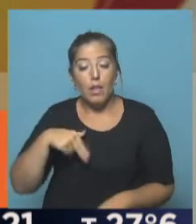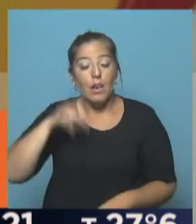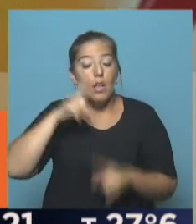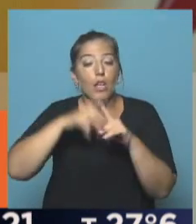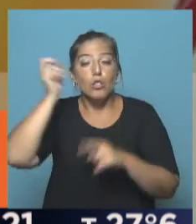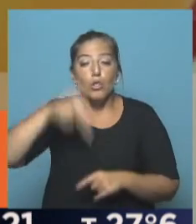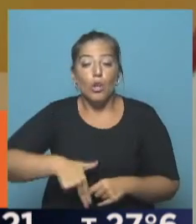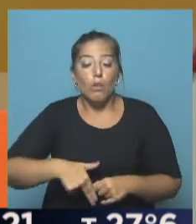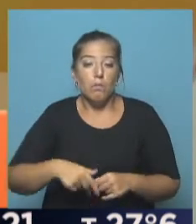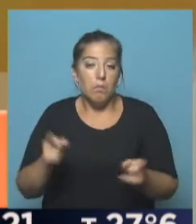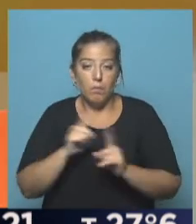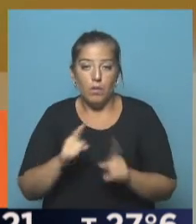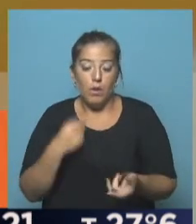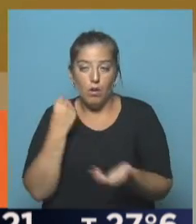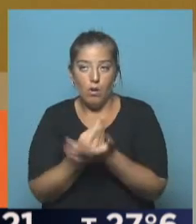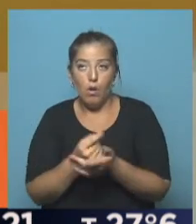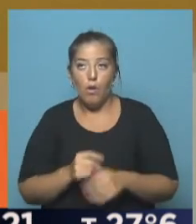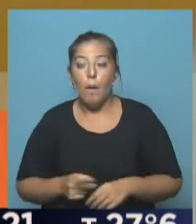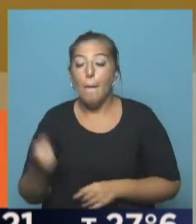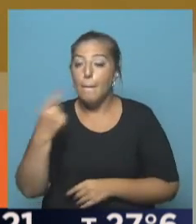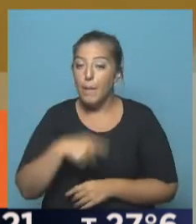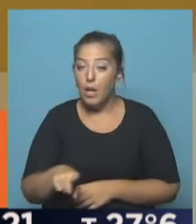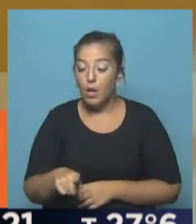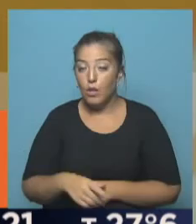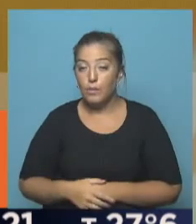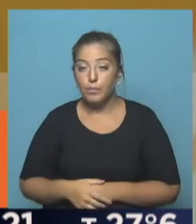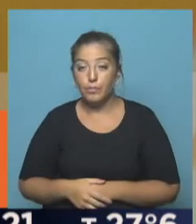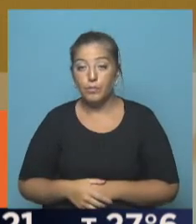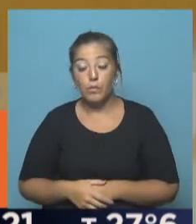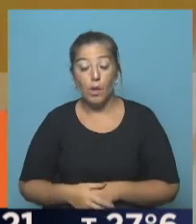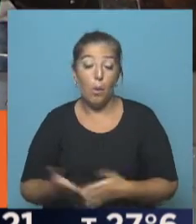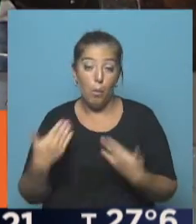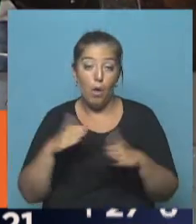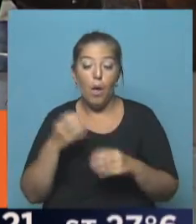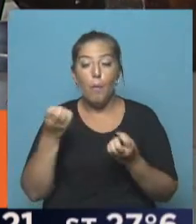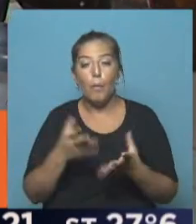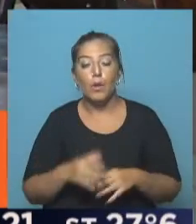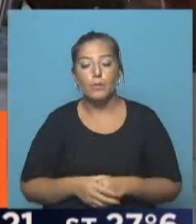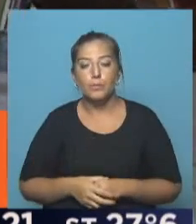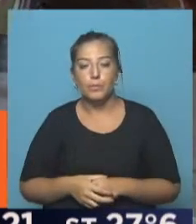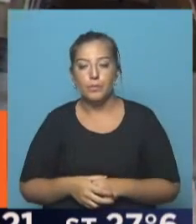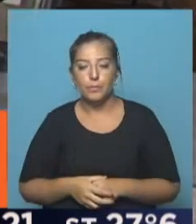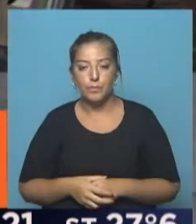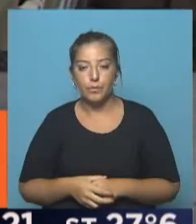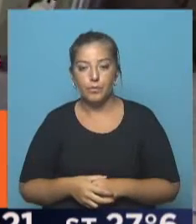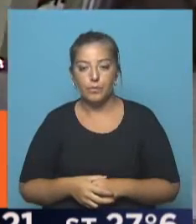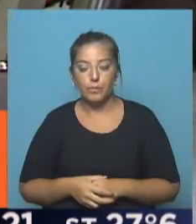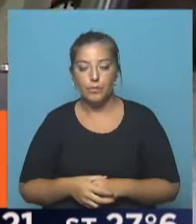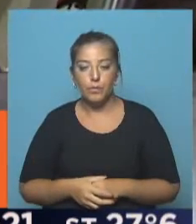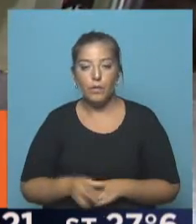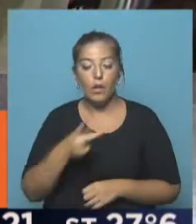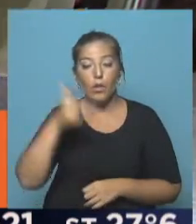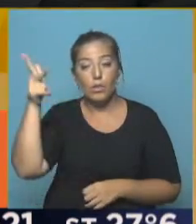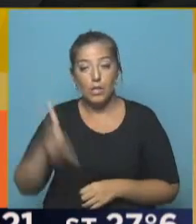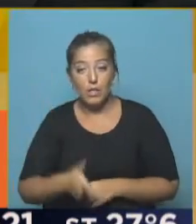llegó a la situación de impeachment. Pero no lo descartemos, porque se está generando Dos tercios se necesita,